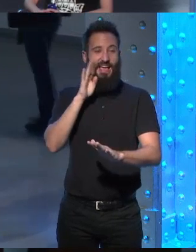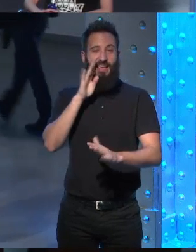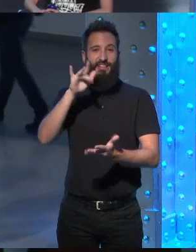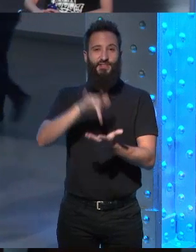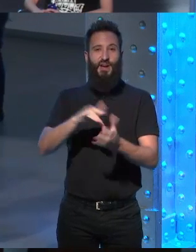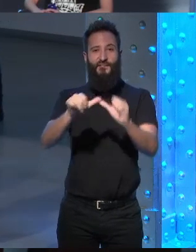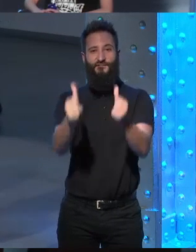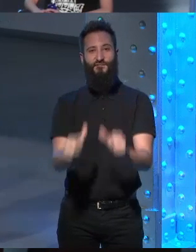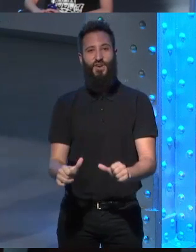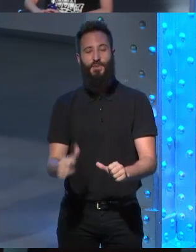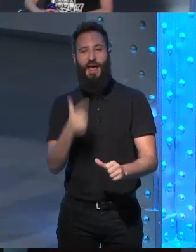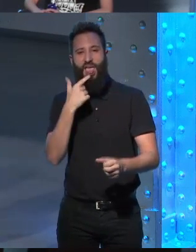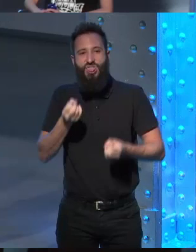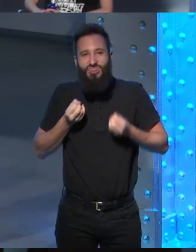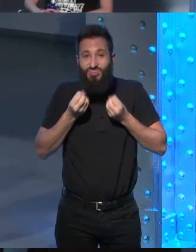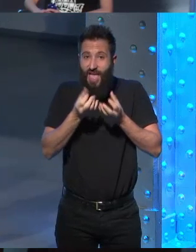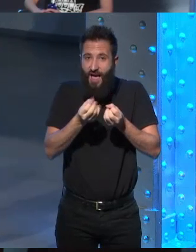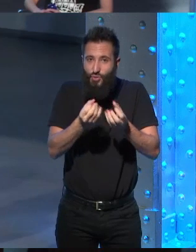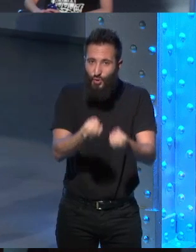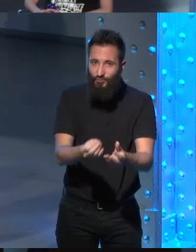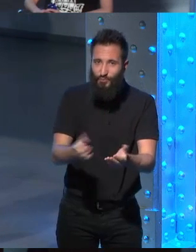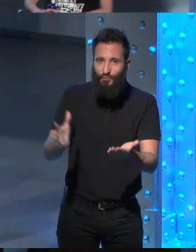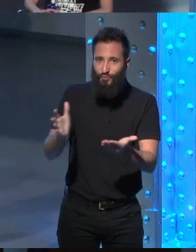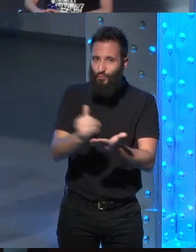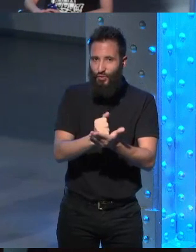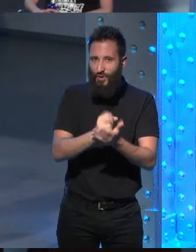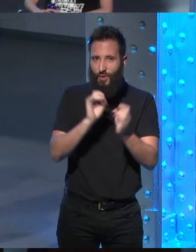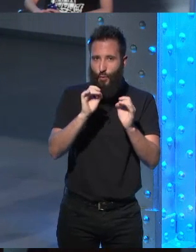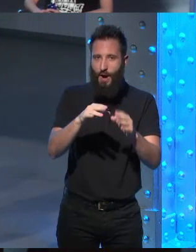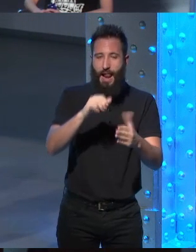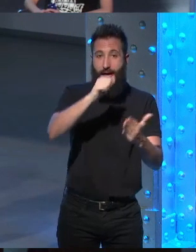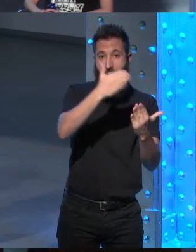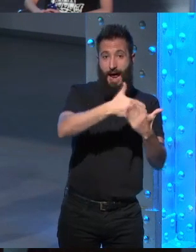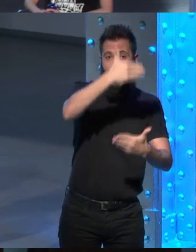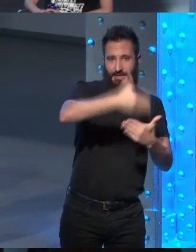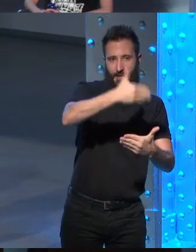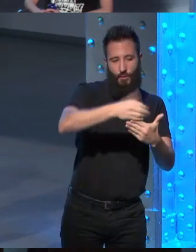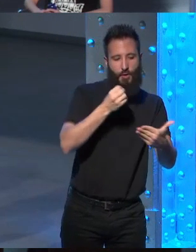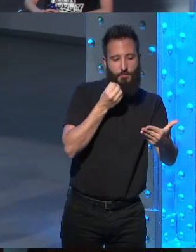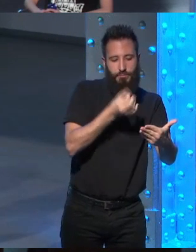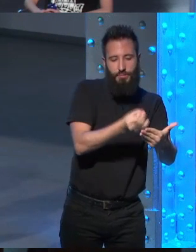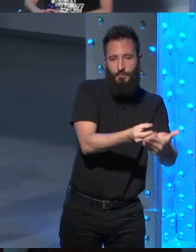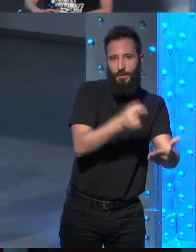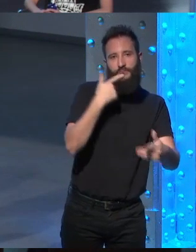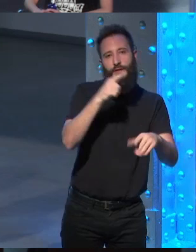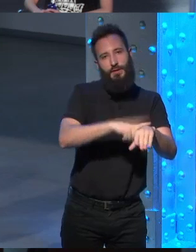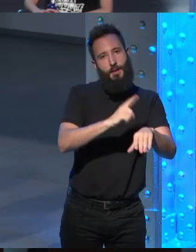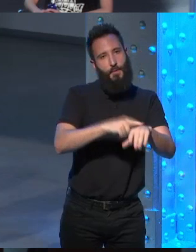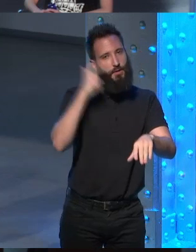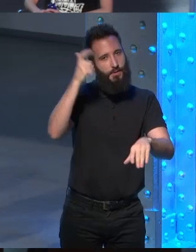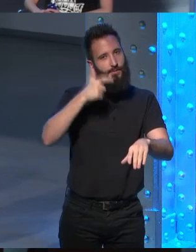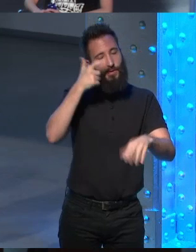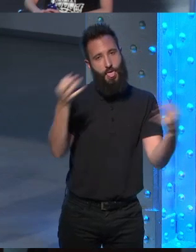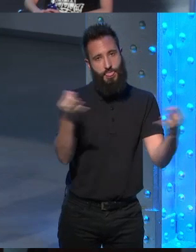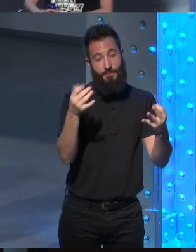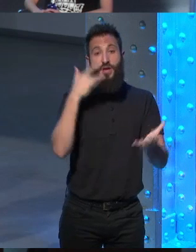manera en la que los datos terminan siendo, bueno, enlazados y contados en unos artículos que requieren un tiempo. Pero claro, cuando una cosa